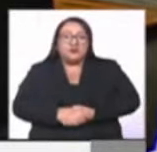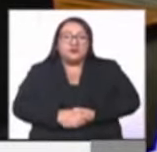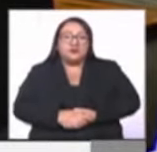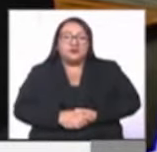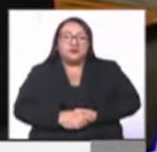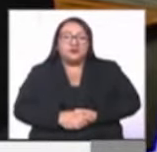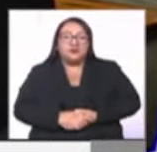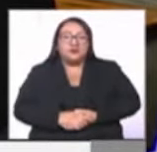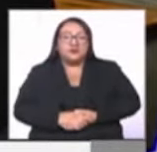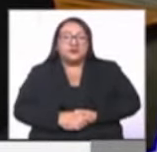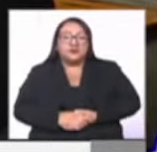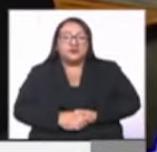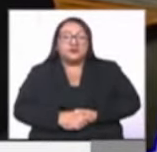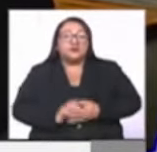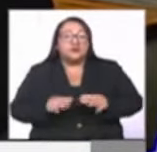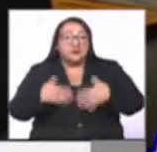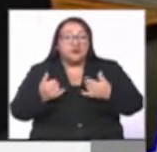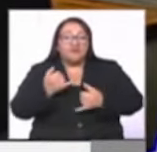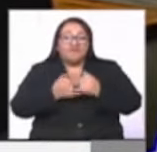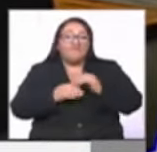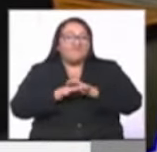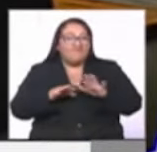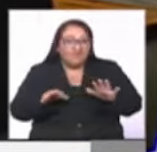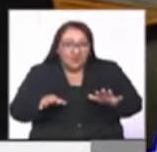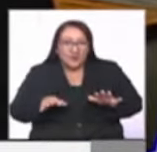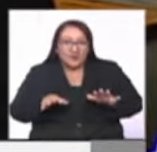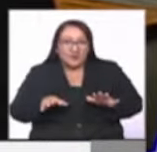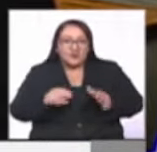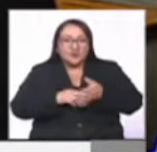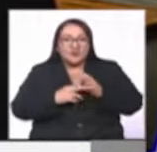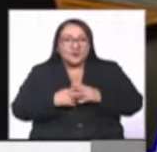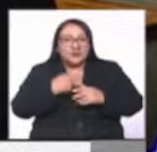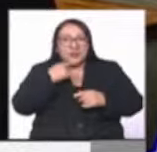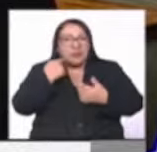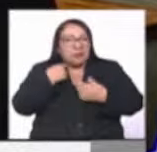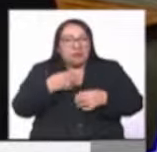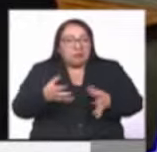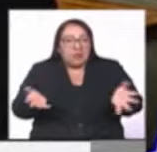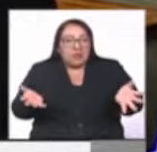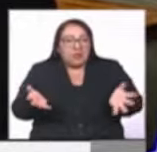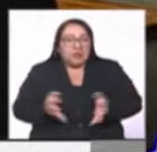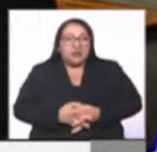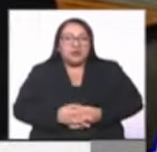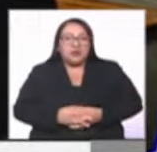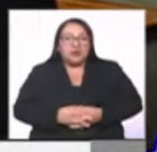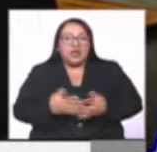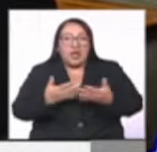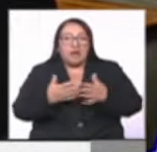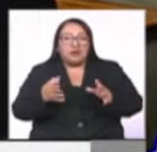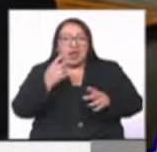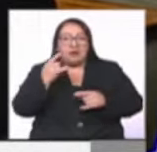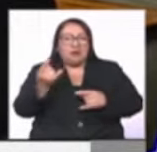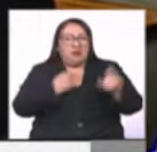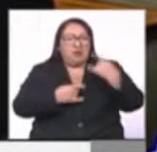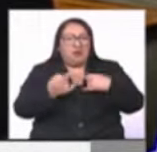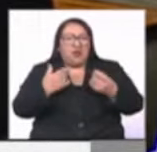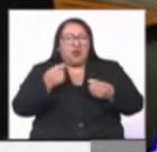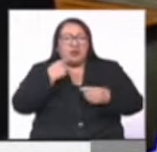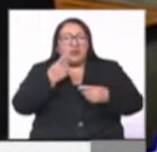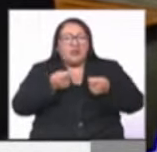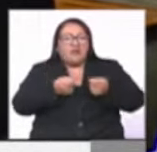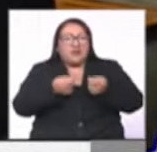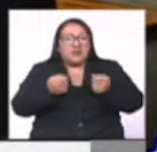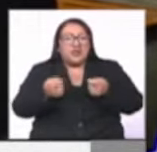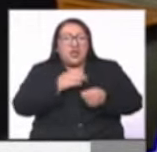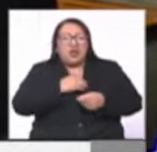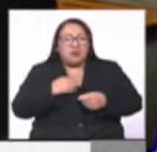razones que podríamos concluir resultan banales o incluso abiertamente calumniosas como la supuesta presión